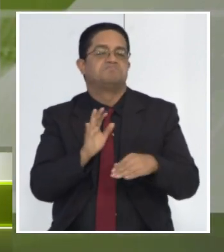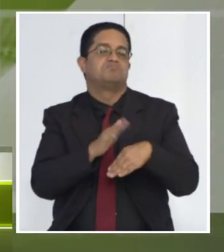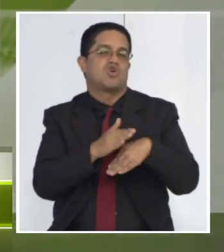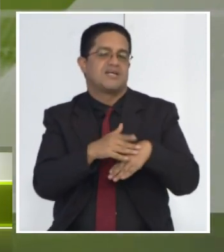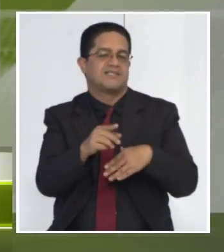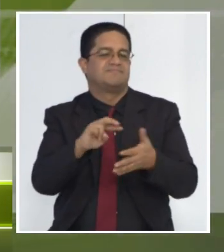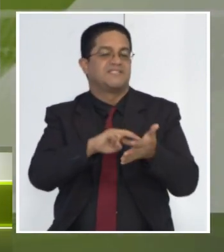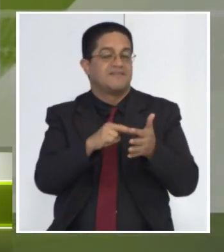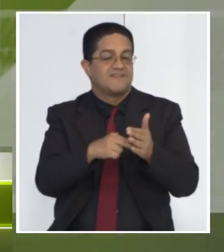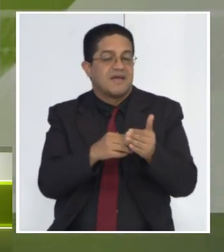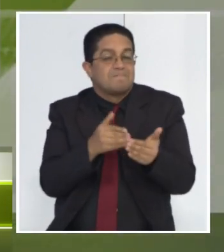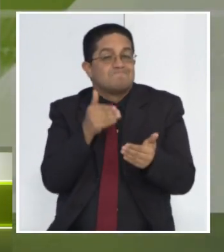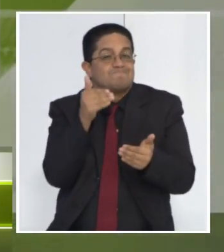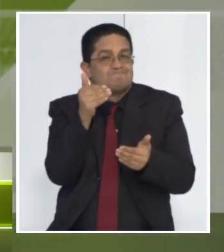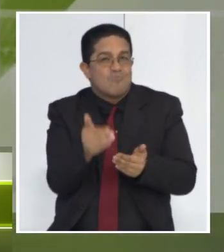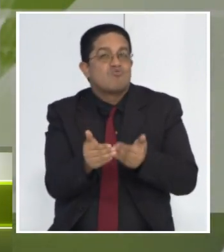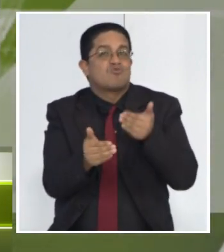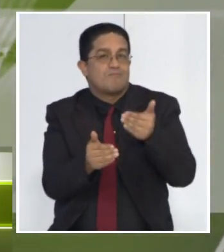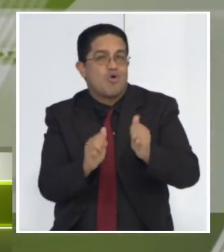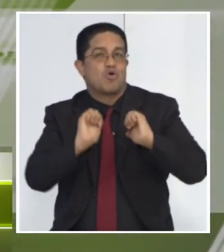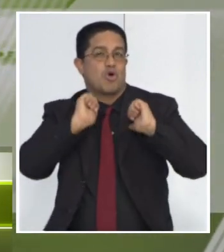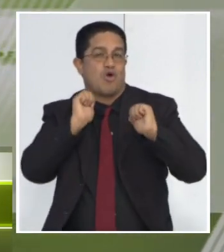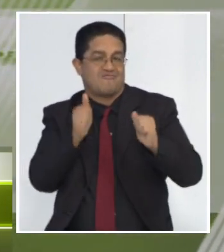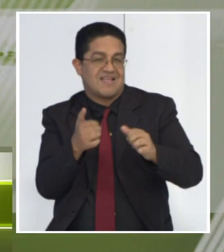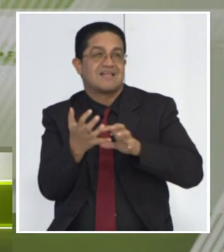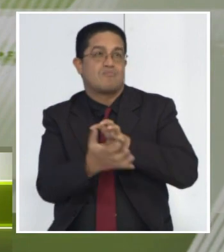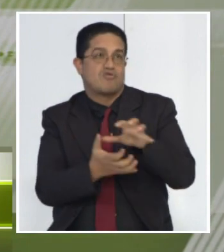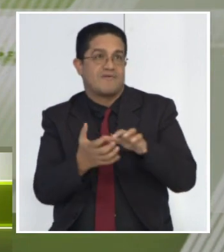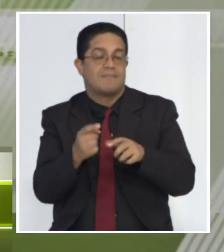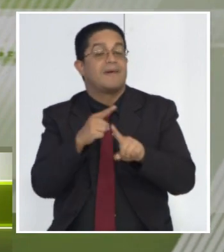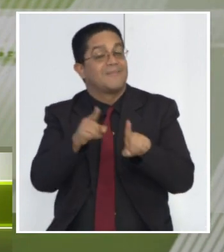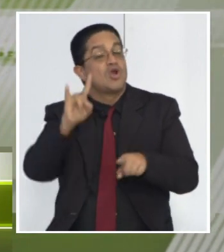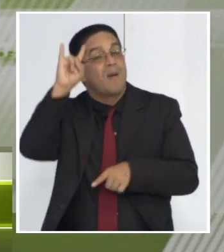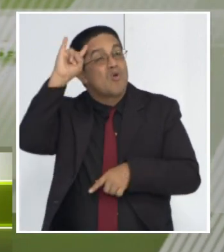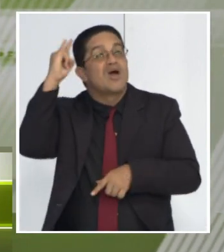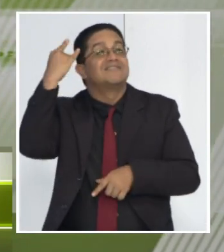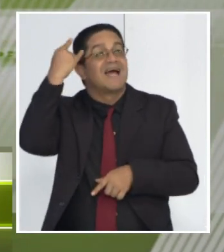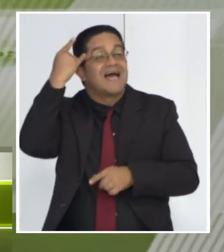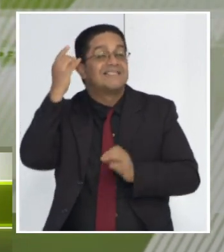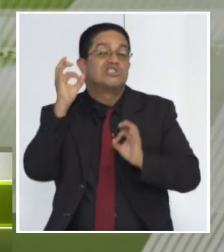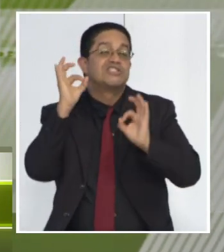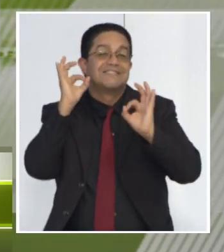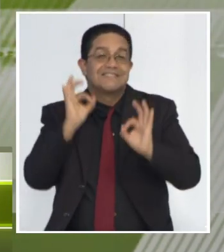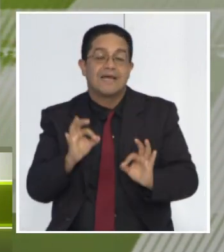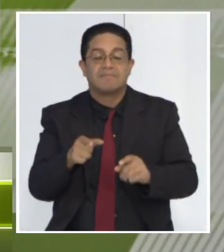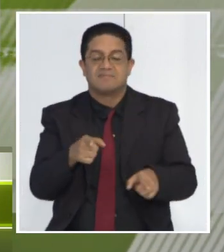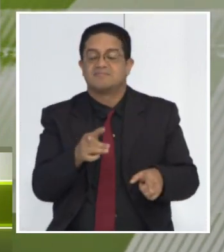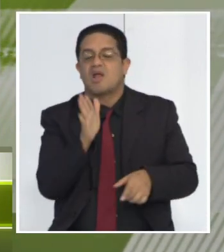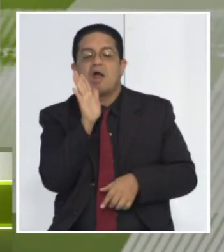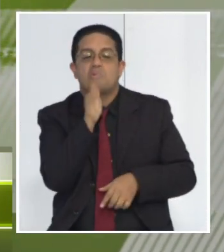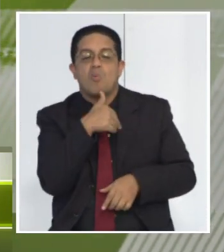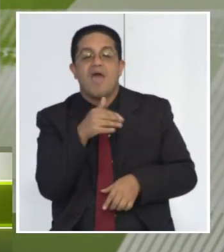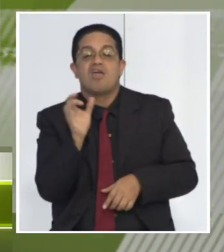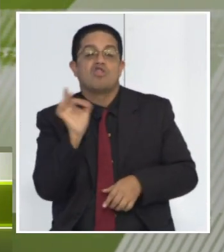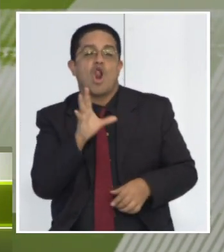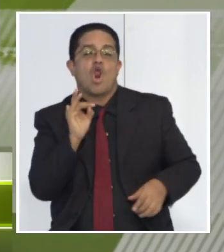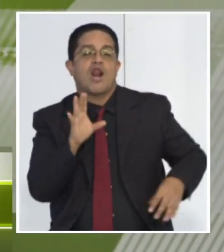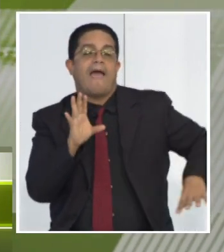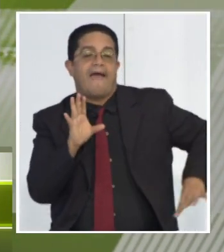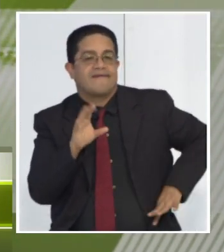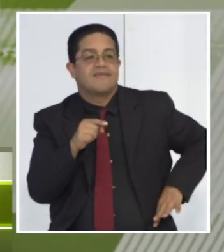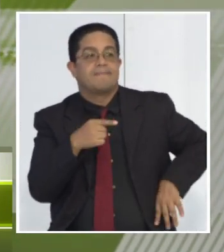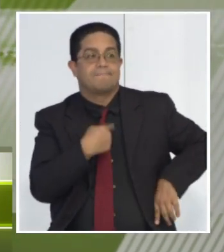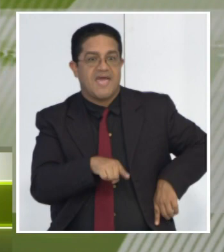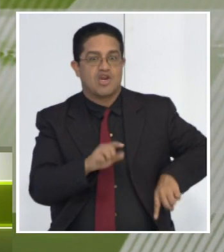de artrosis que se está iniciando en la cadera. Por eso siempre que si usted no tiene dolor, como yo dije aquí arriba en la cadera, pero tiene una